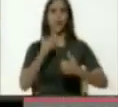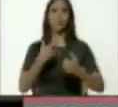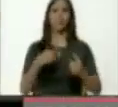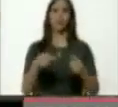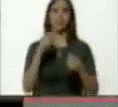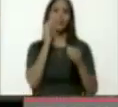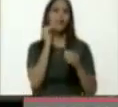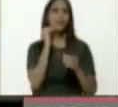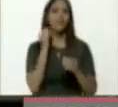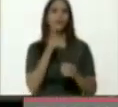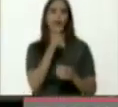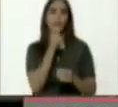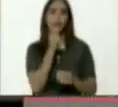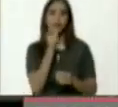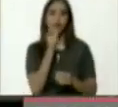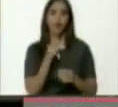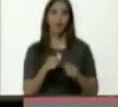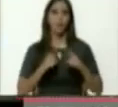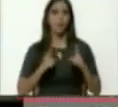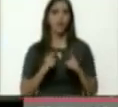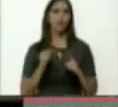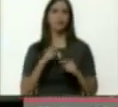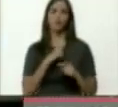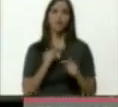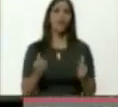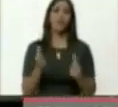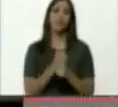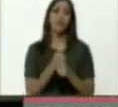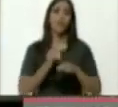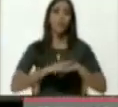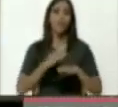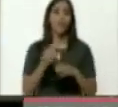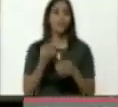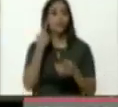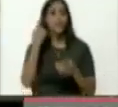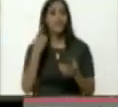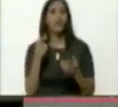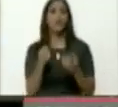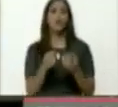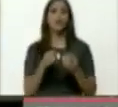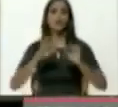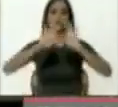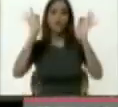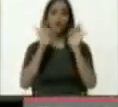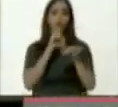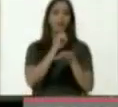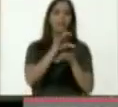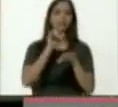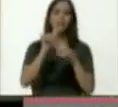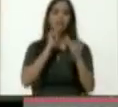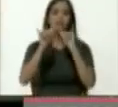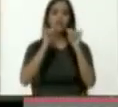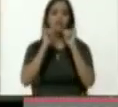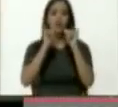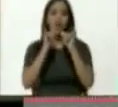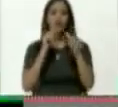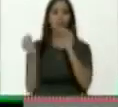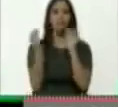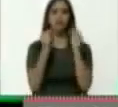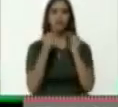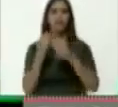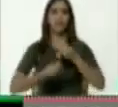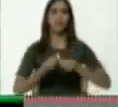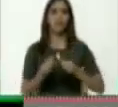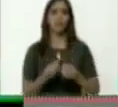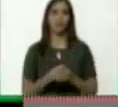que hemos consultado, pero no alcanzó porque no previmos un mecanismo de difusión y discusión de lo que se estaba haciendo.